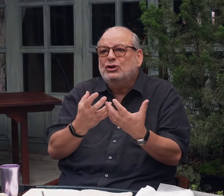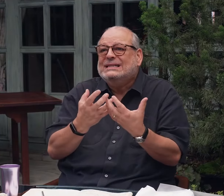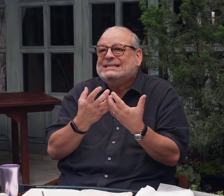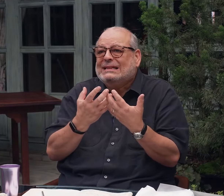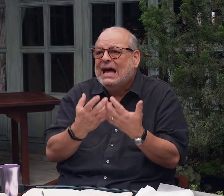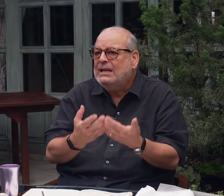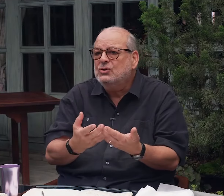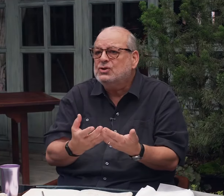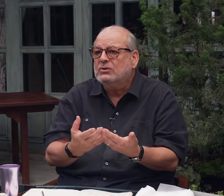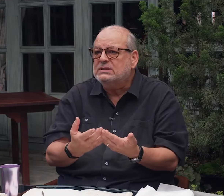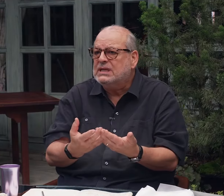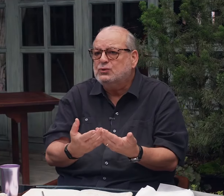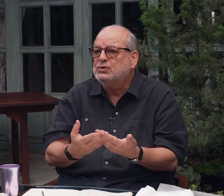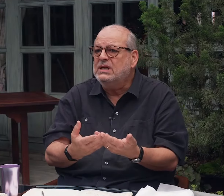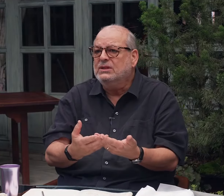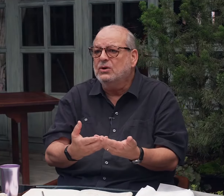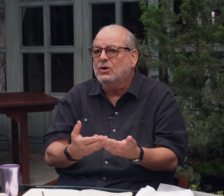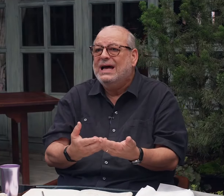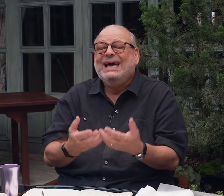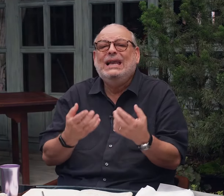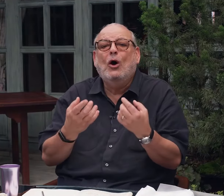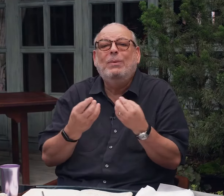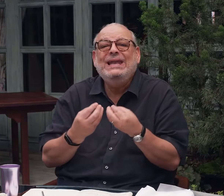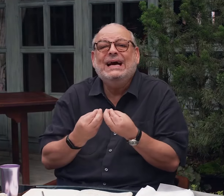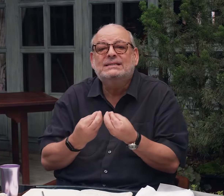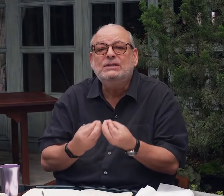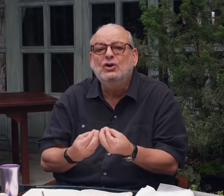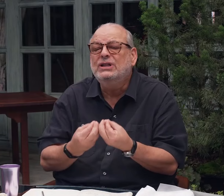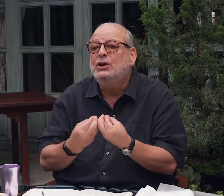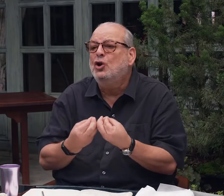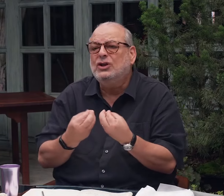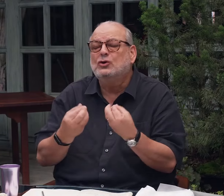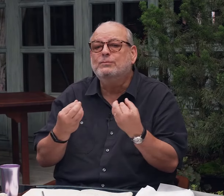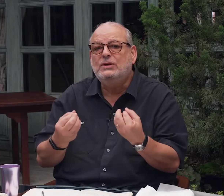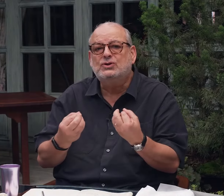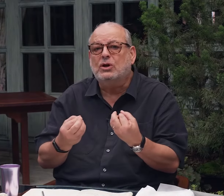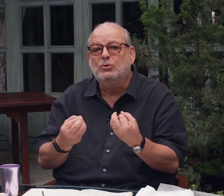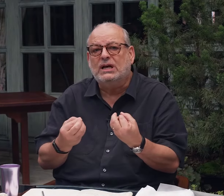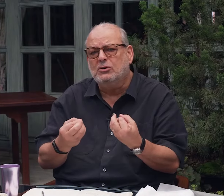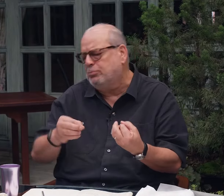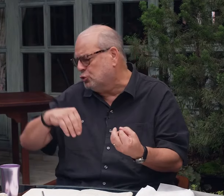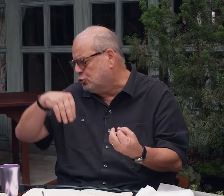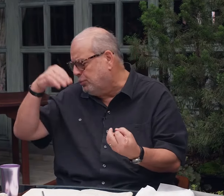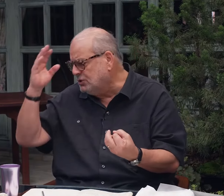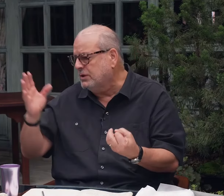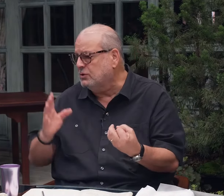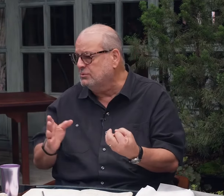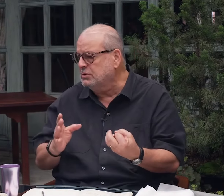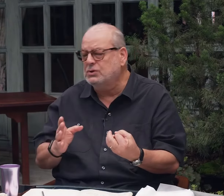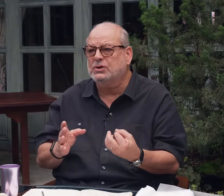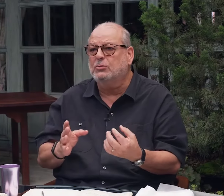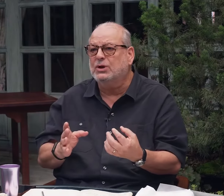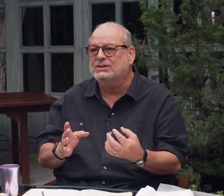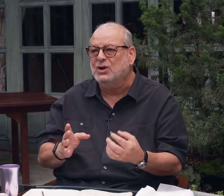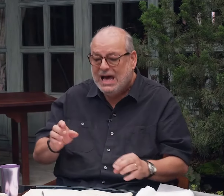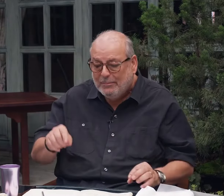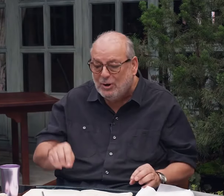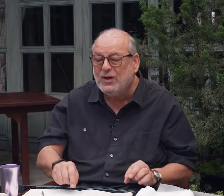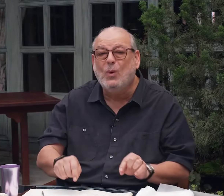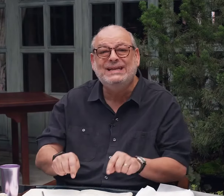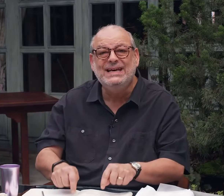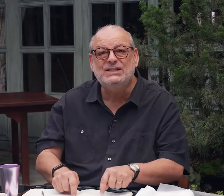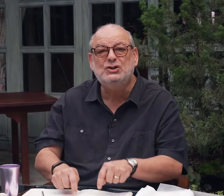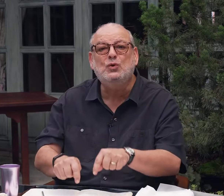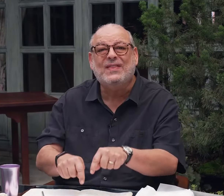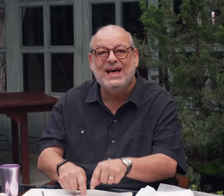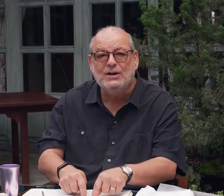ser contestatarios a lo que está sucediendo. Claro, la obligación, no de los medios de comunicación, por supuesto que de los medios de comunicación, pero